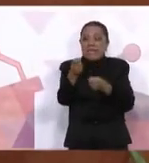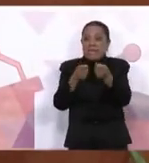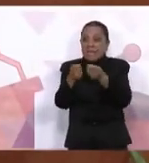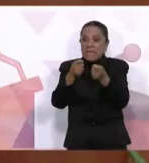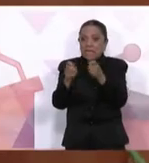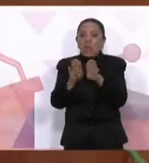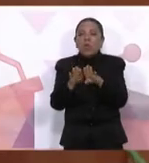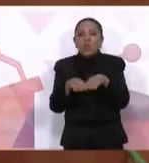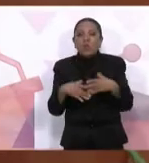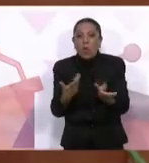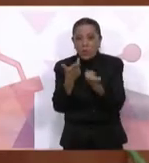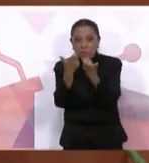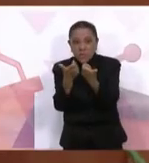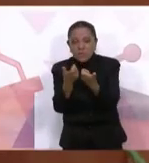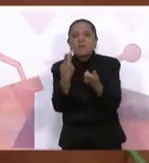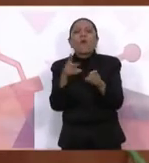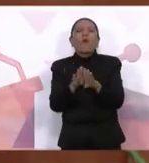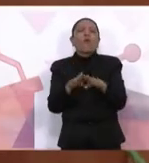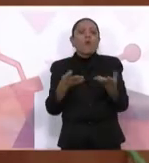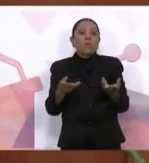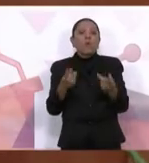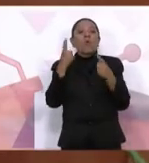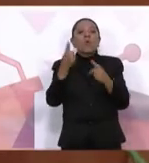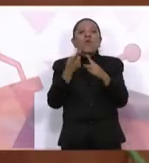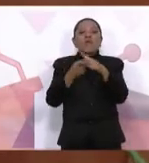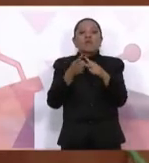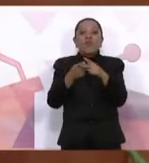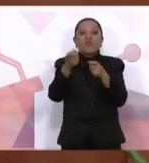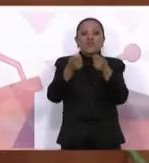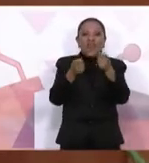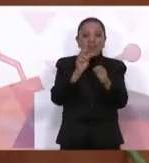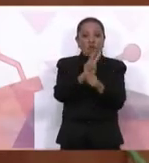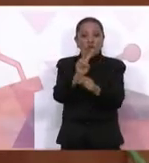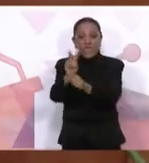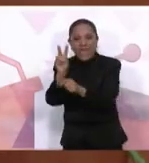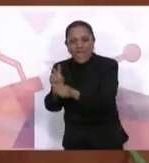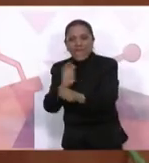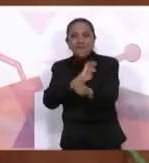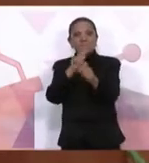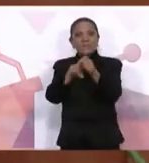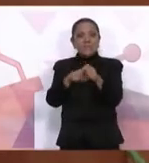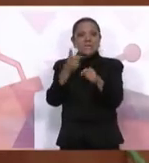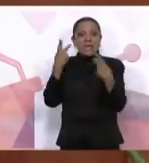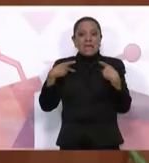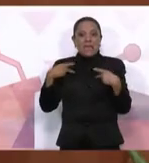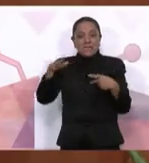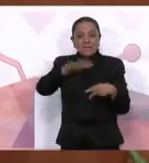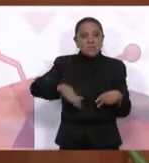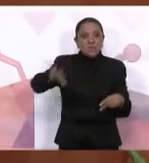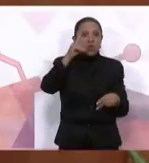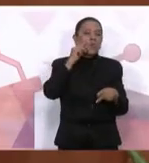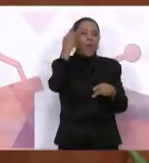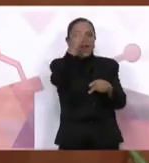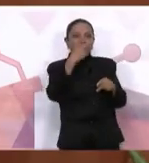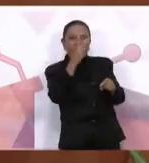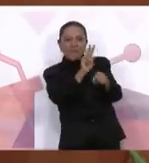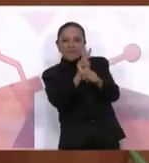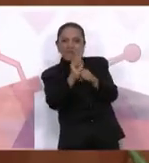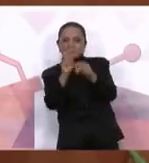ciudadanización de una contraloría específica para revisar el tema pero por otra parte también a